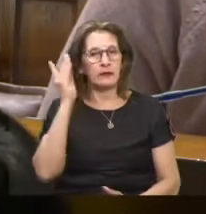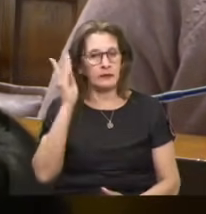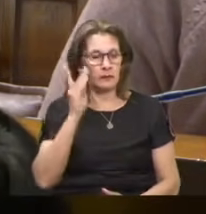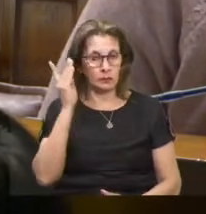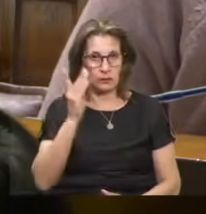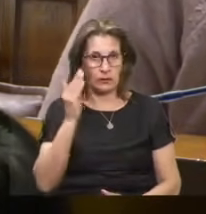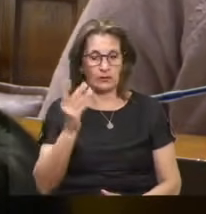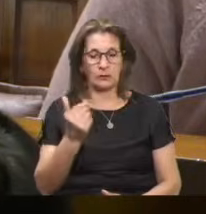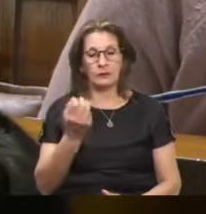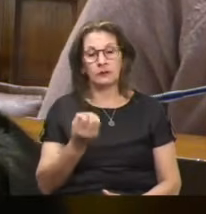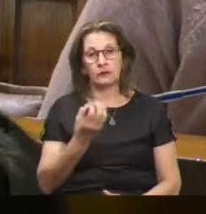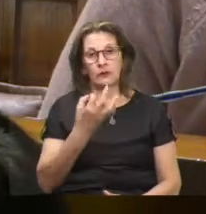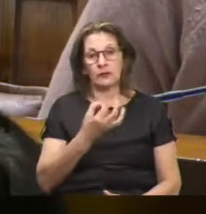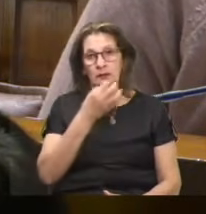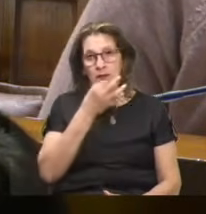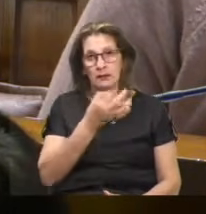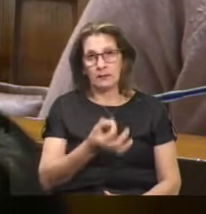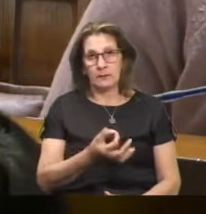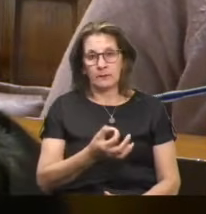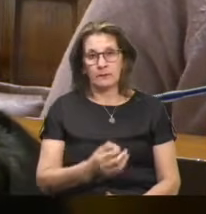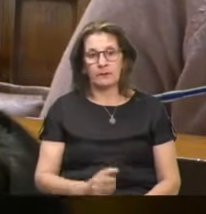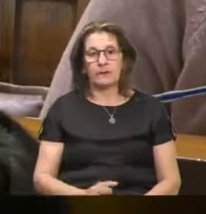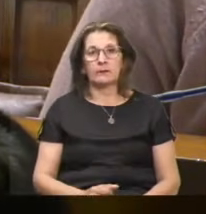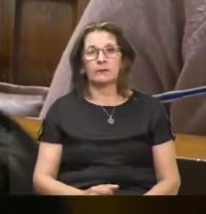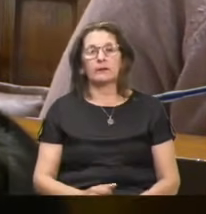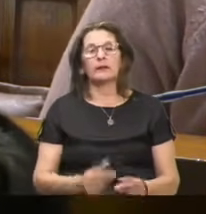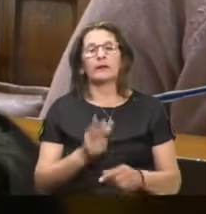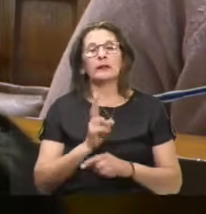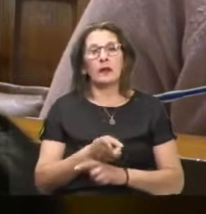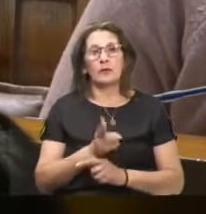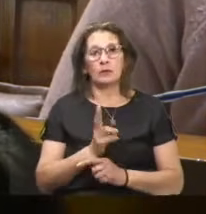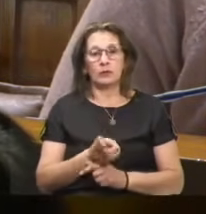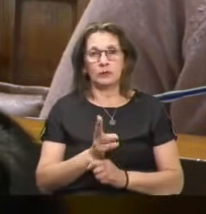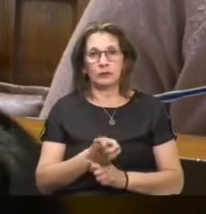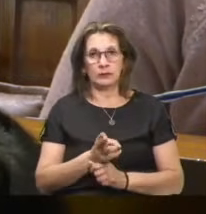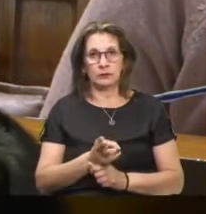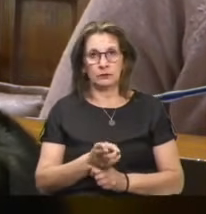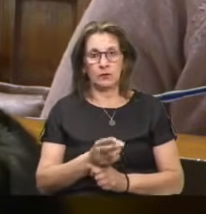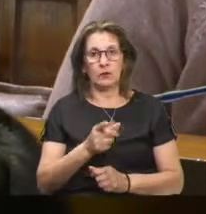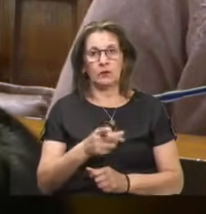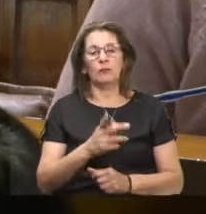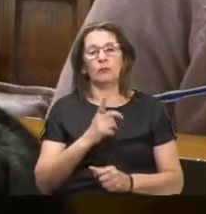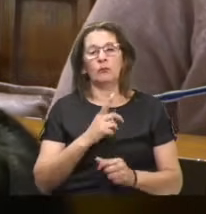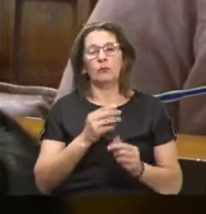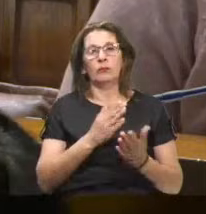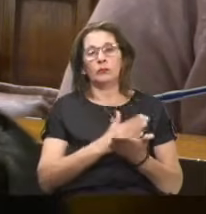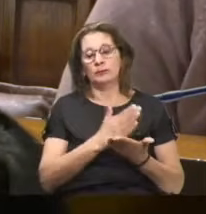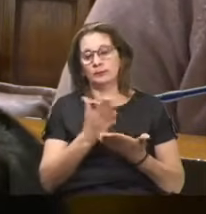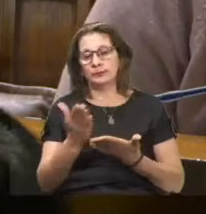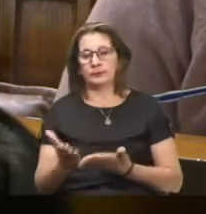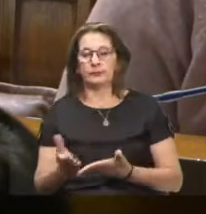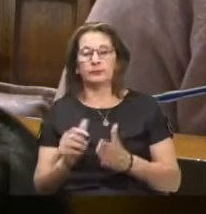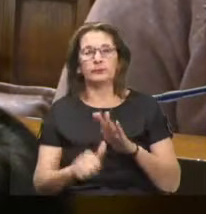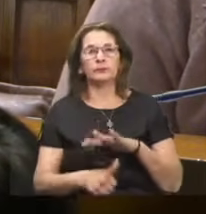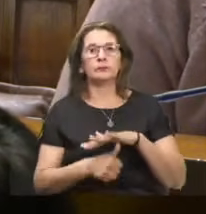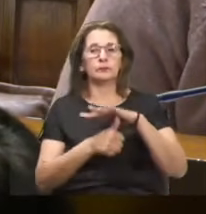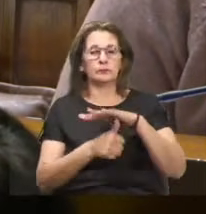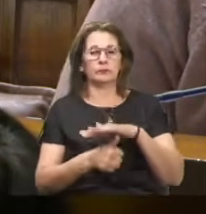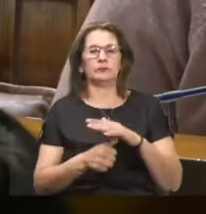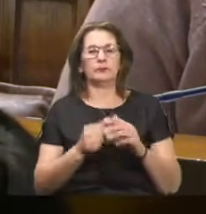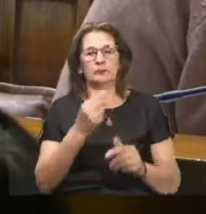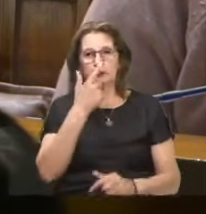al decir que la prohibición tiene por finalidad la tutela del interés